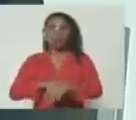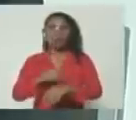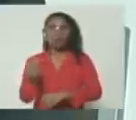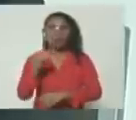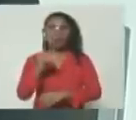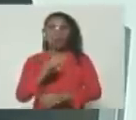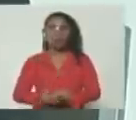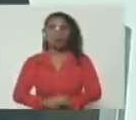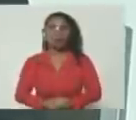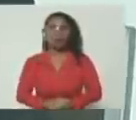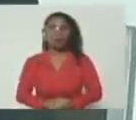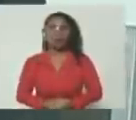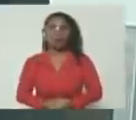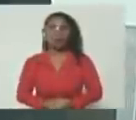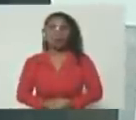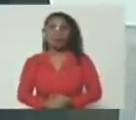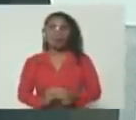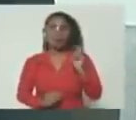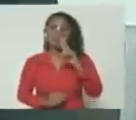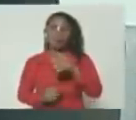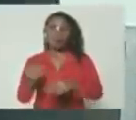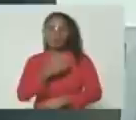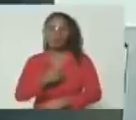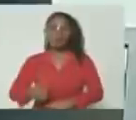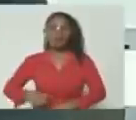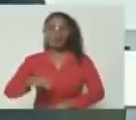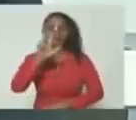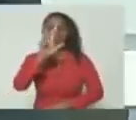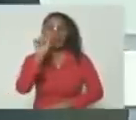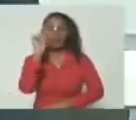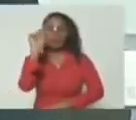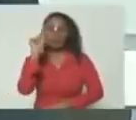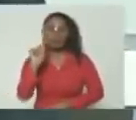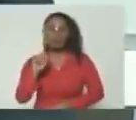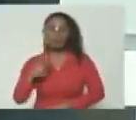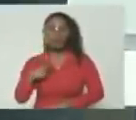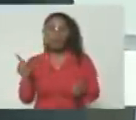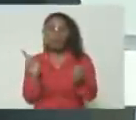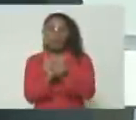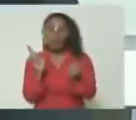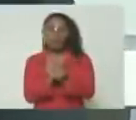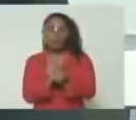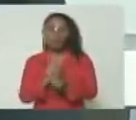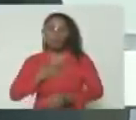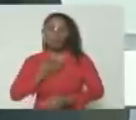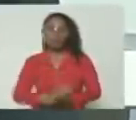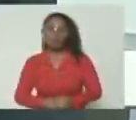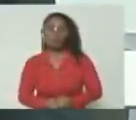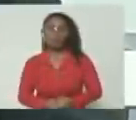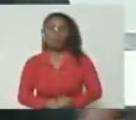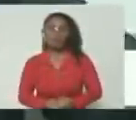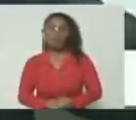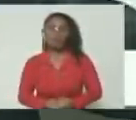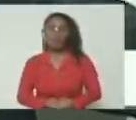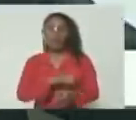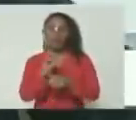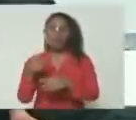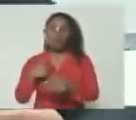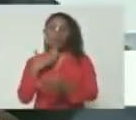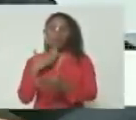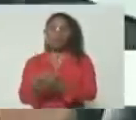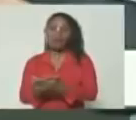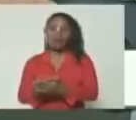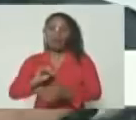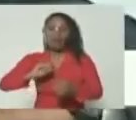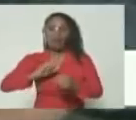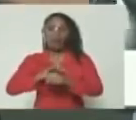Correcto, adelante. Mire, presidente, usted ha tocado tres puntos. Voy a tratar de ser lo más breve posible. Esto se lo agradezco al presidente